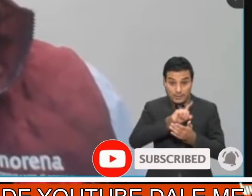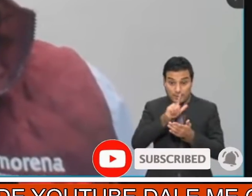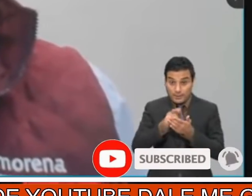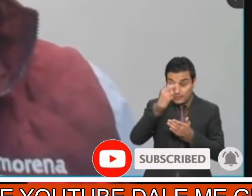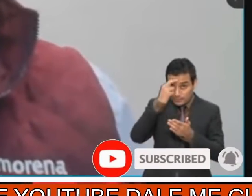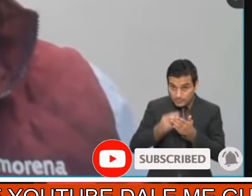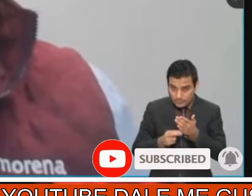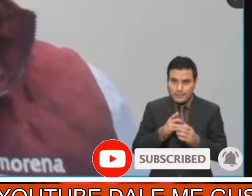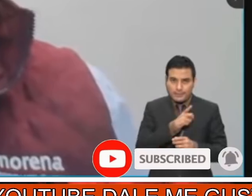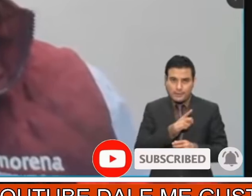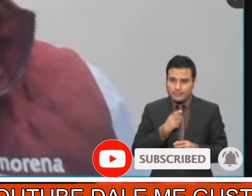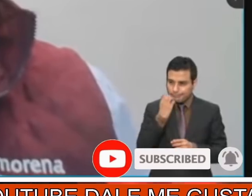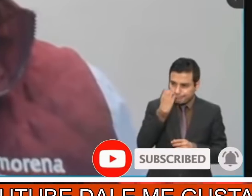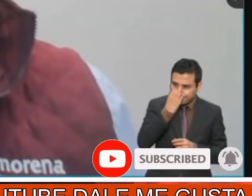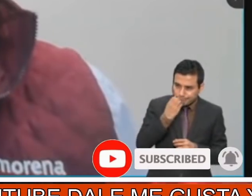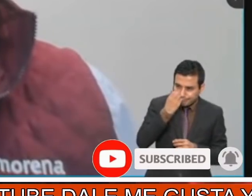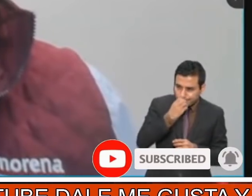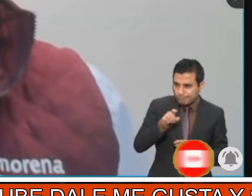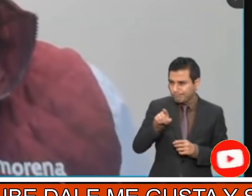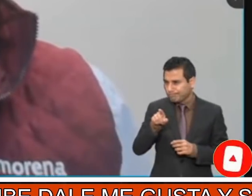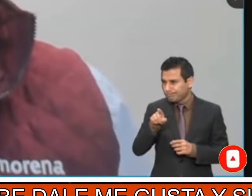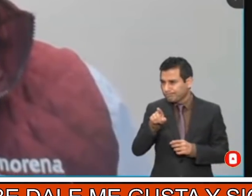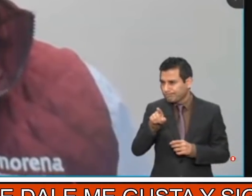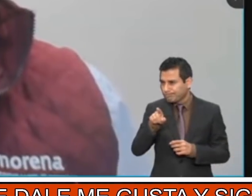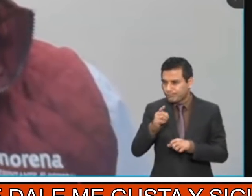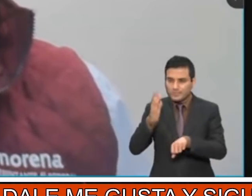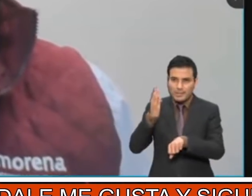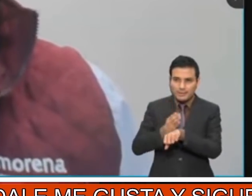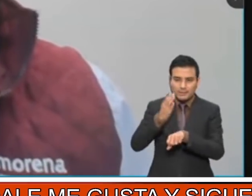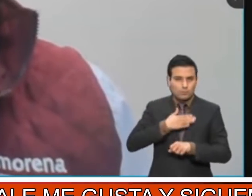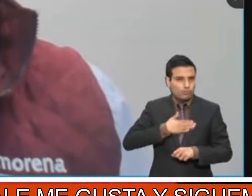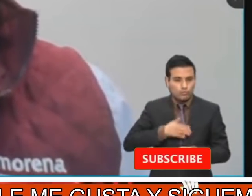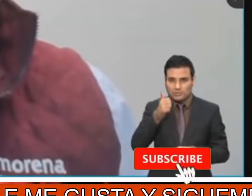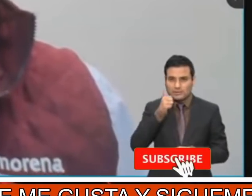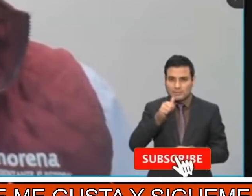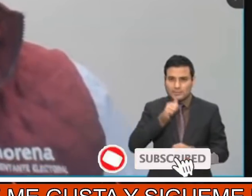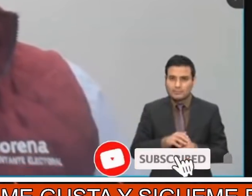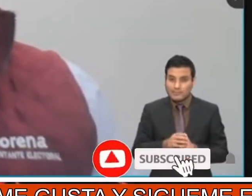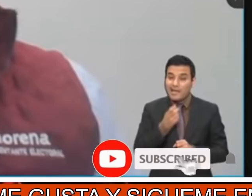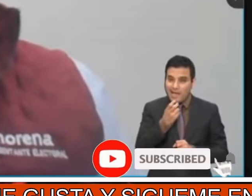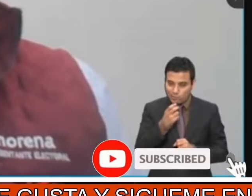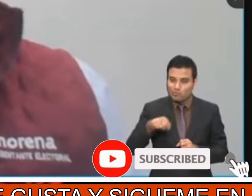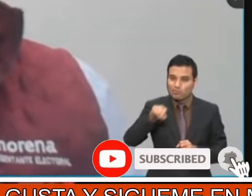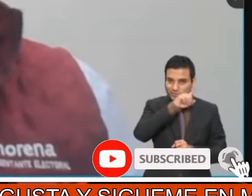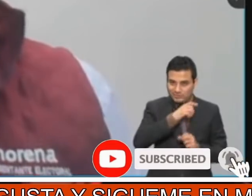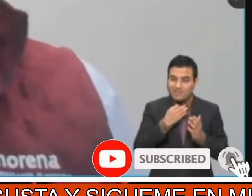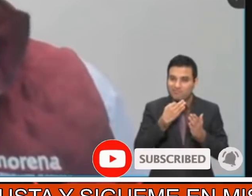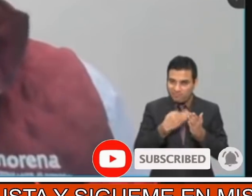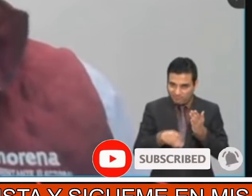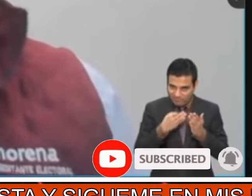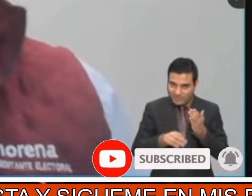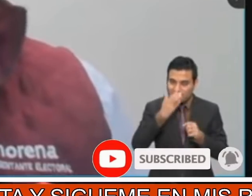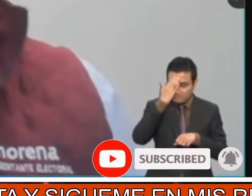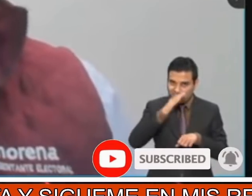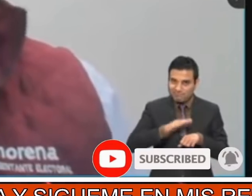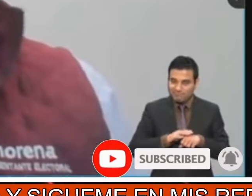sea aplicada una sanción que sea proporcional a los hechos. Ustedes están olvidando esto y están olvidando su obligación,